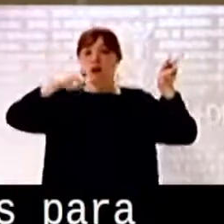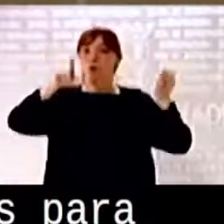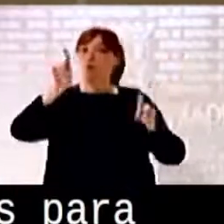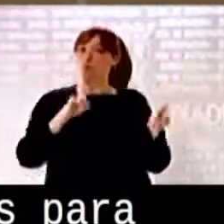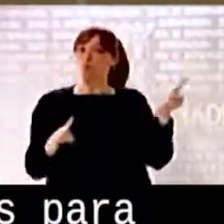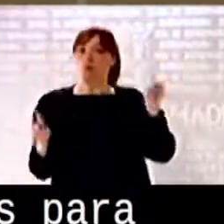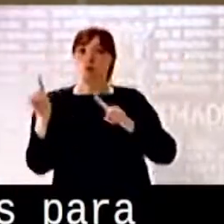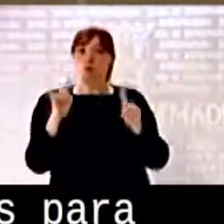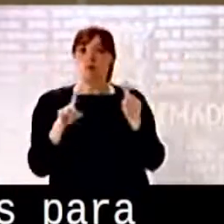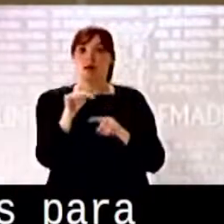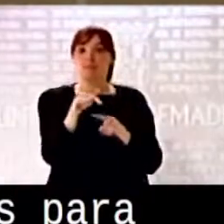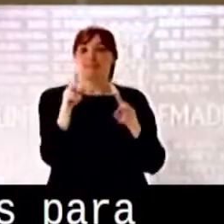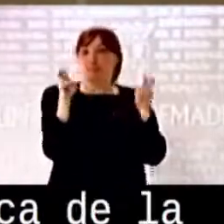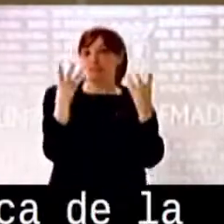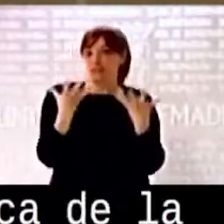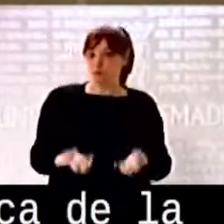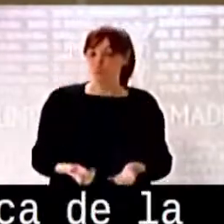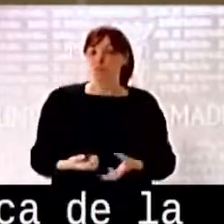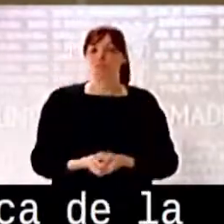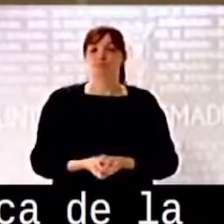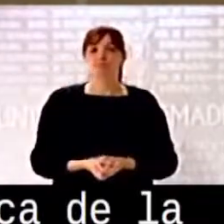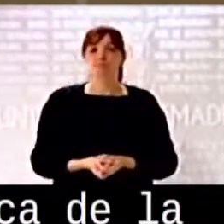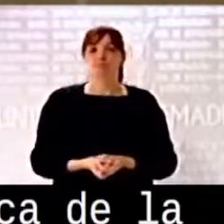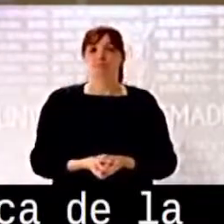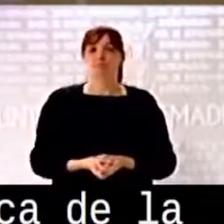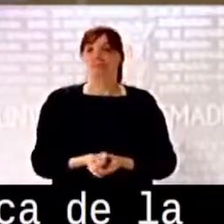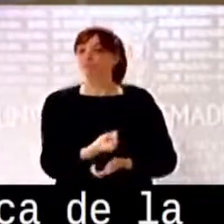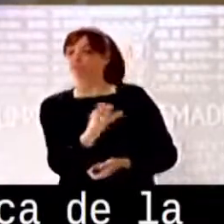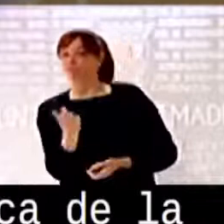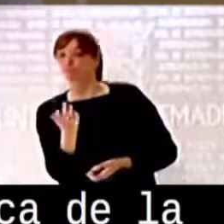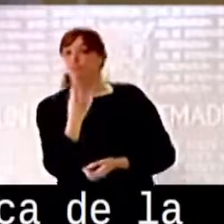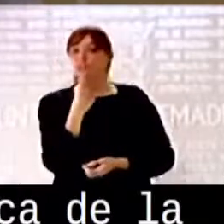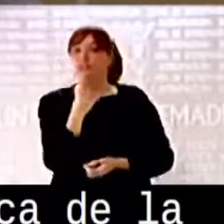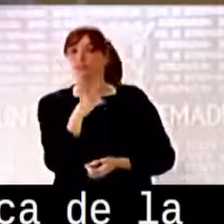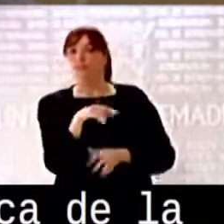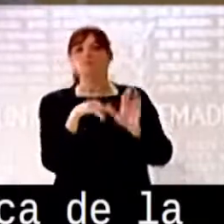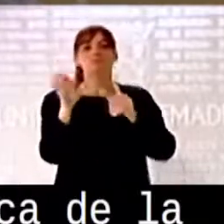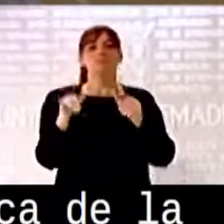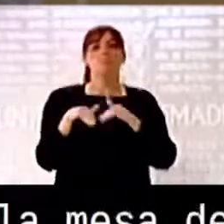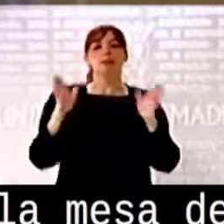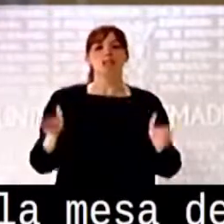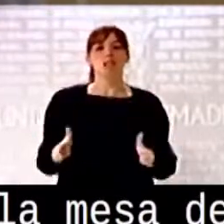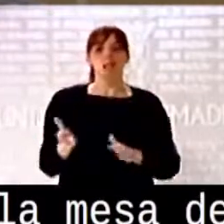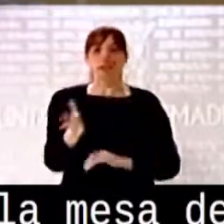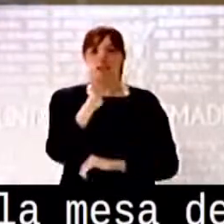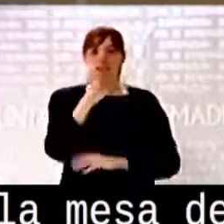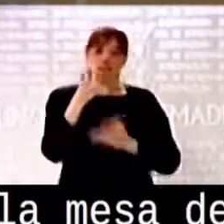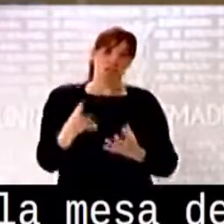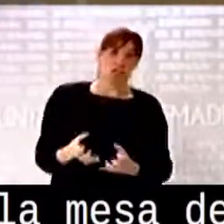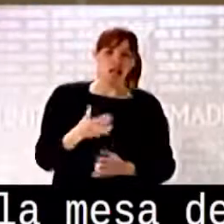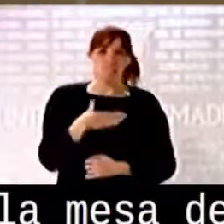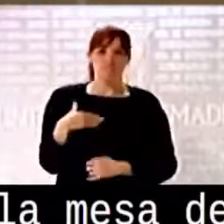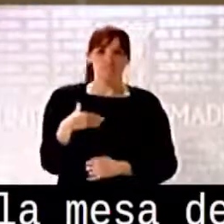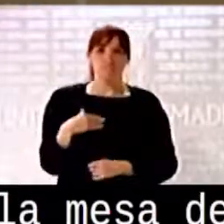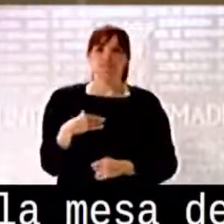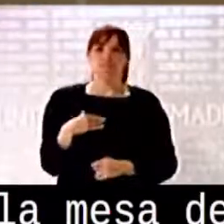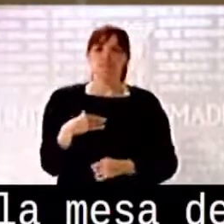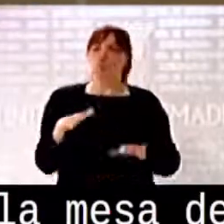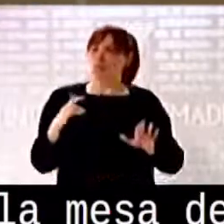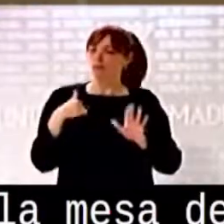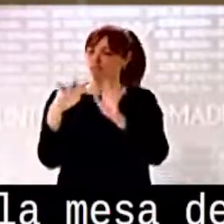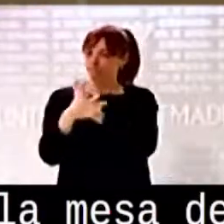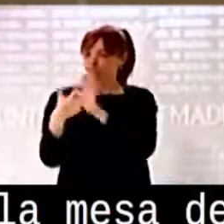la problemática de la sequía. Algunos hablan de convocar la mesa de la sequía, pero yo